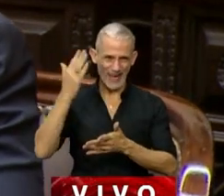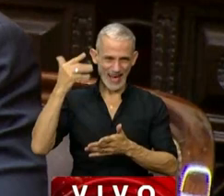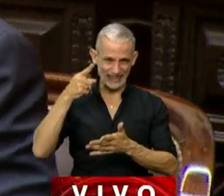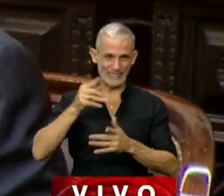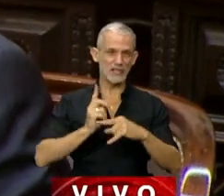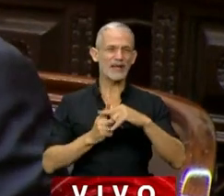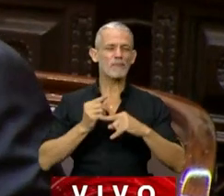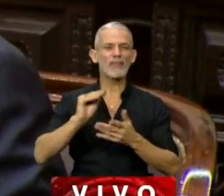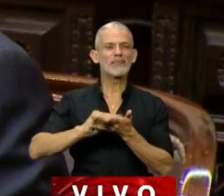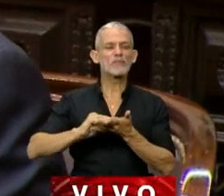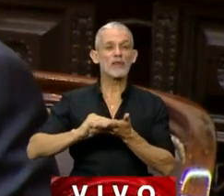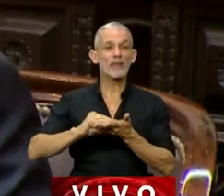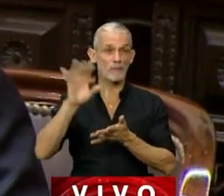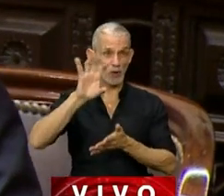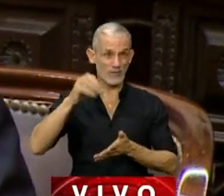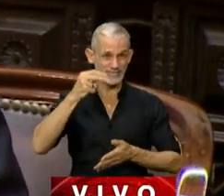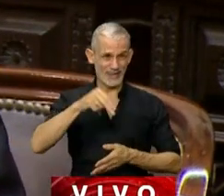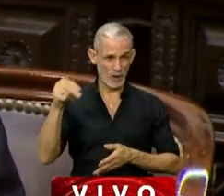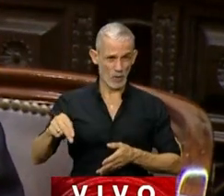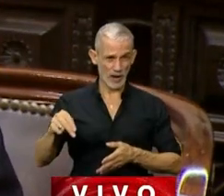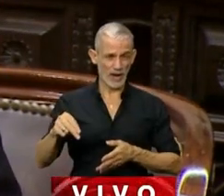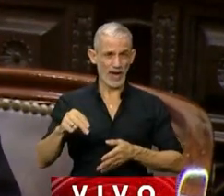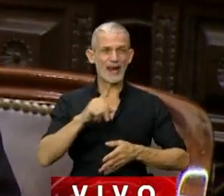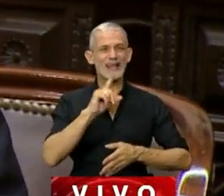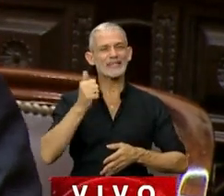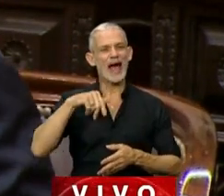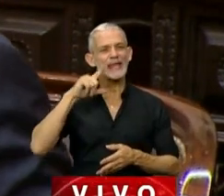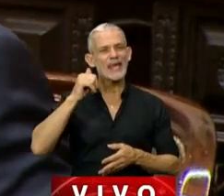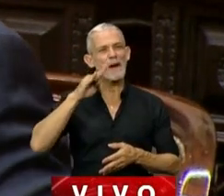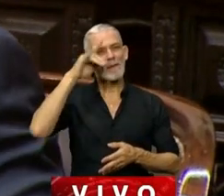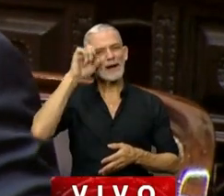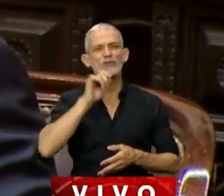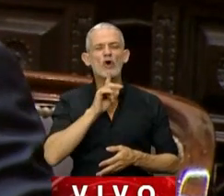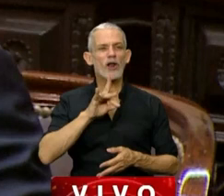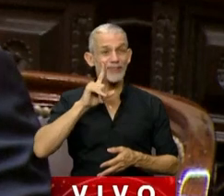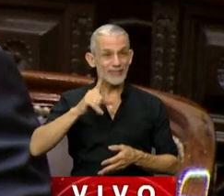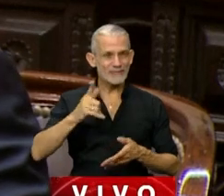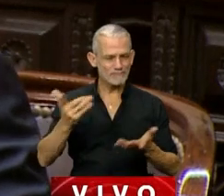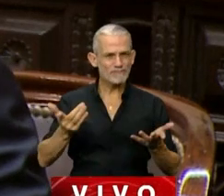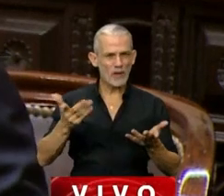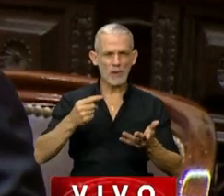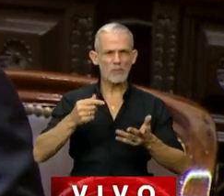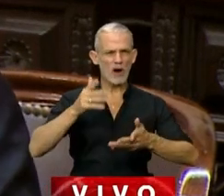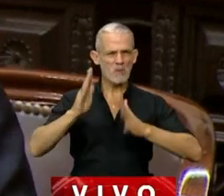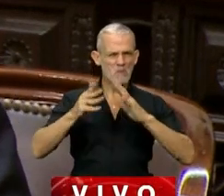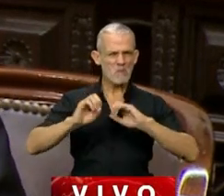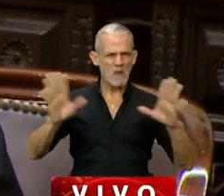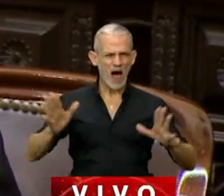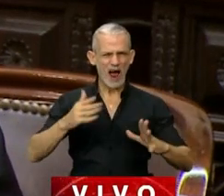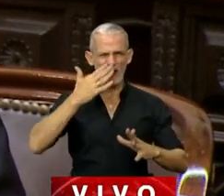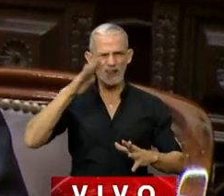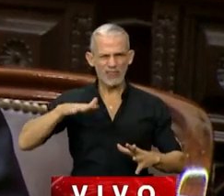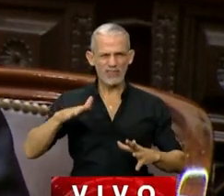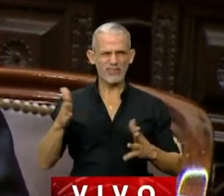preopinante anteriormente, la diputada por la provincia del Neuquén, Tania Bertoldi, respecto al maltrato, destrato